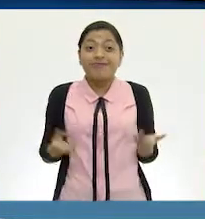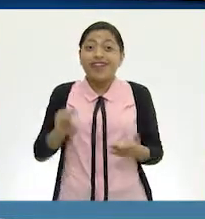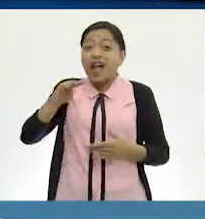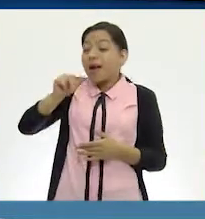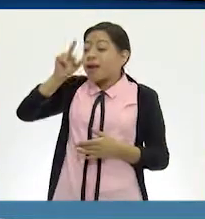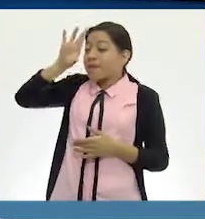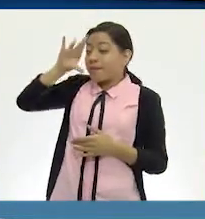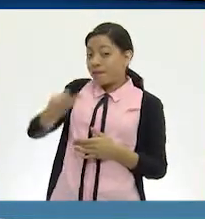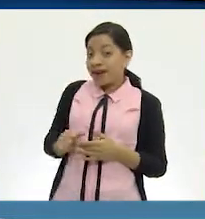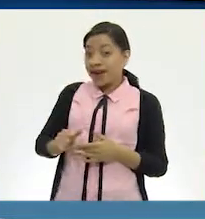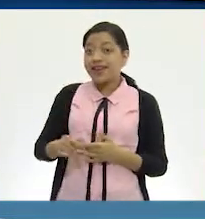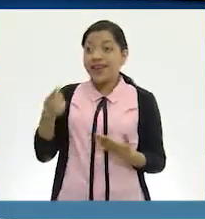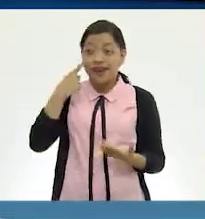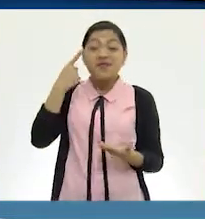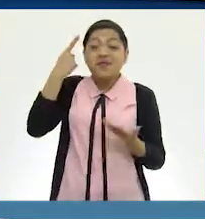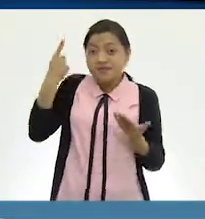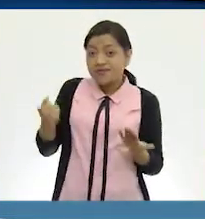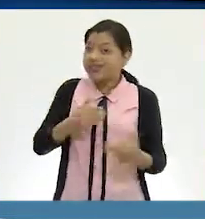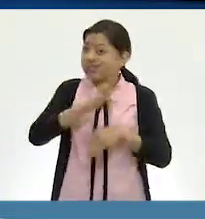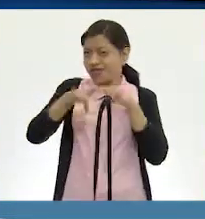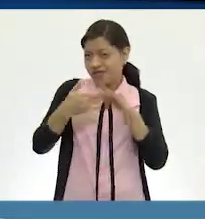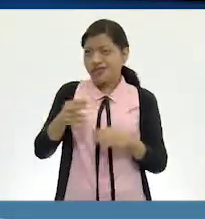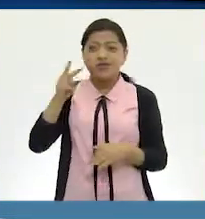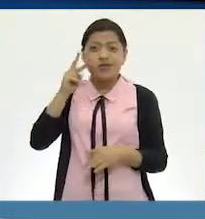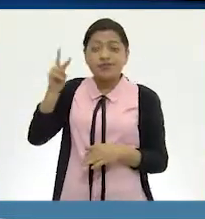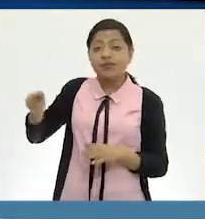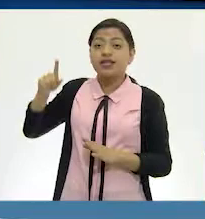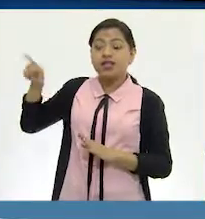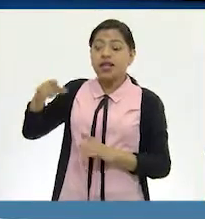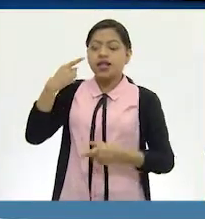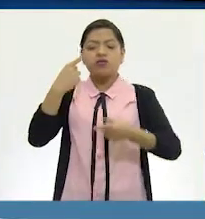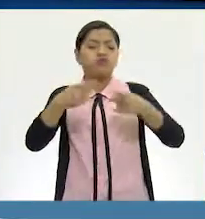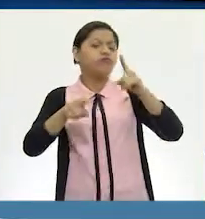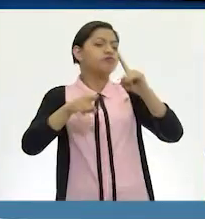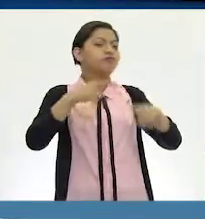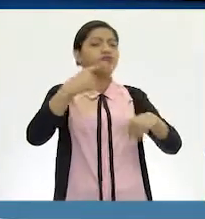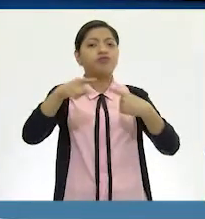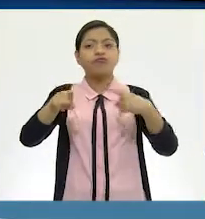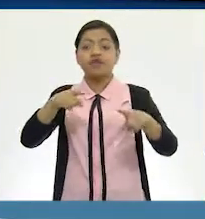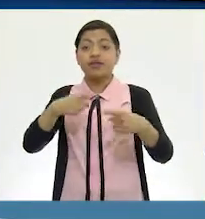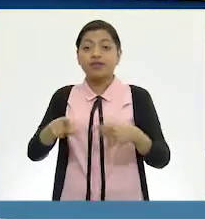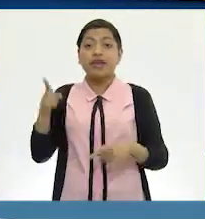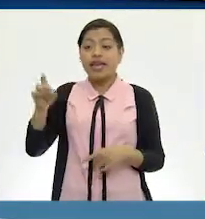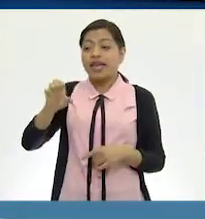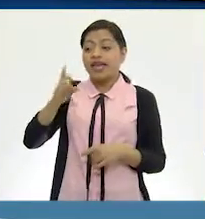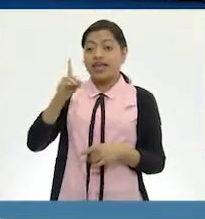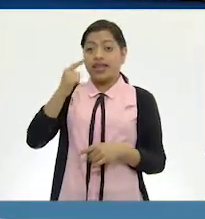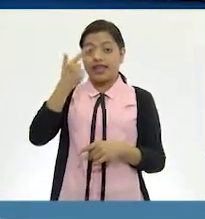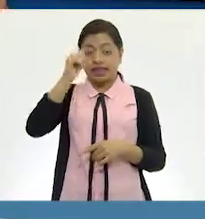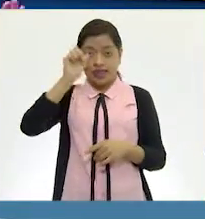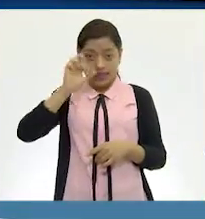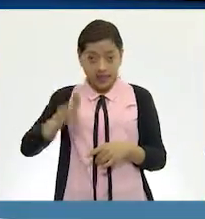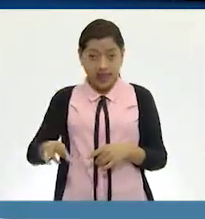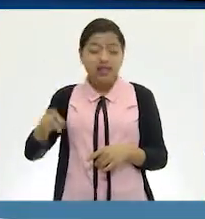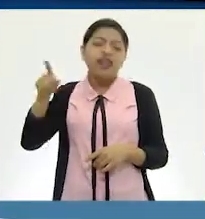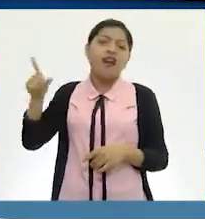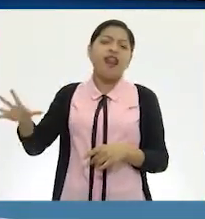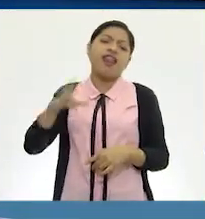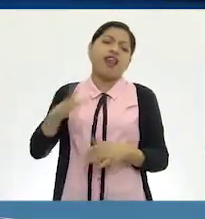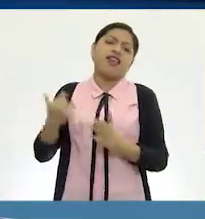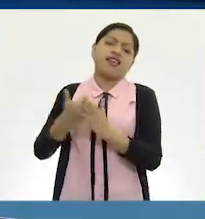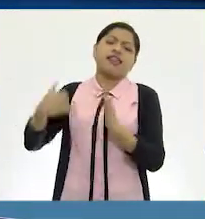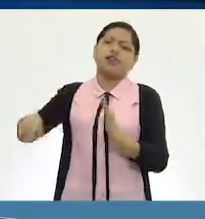María, todos pudimos observar justamente en esta dirección que hizo muy atinadamente Edgar Uscanga ya elementos que hemos